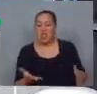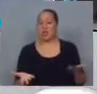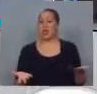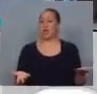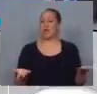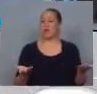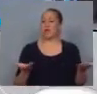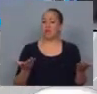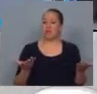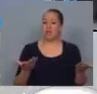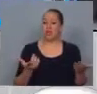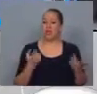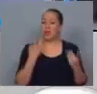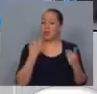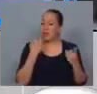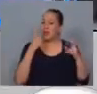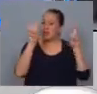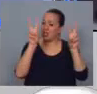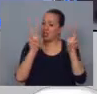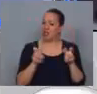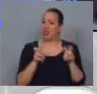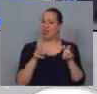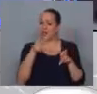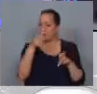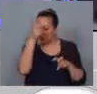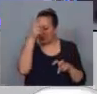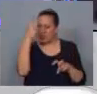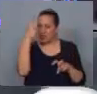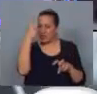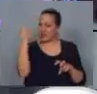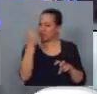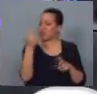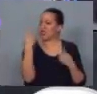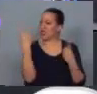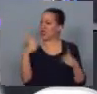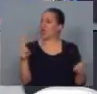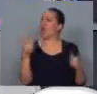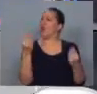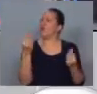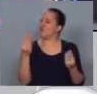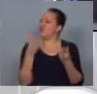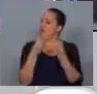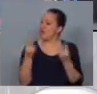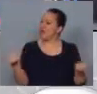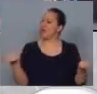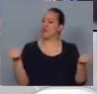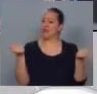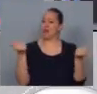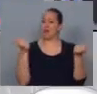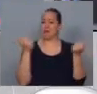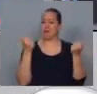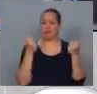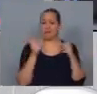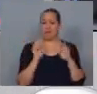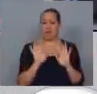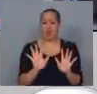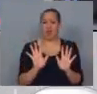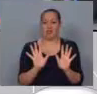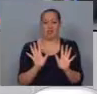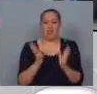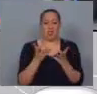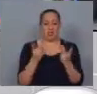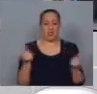había un punto que los investigadores tenían muy en cuenta decían es raro no puede desaparecer tan fácilmente como decía el